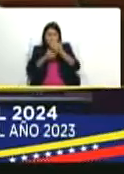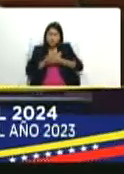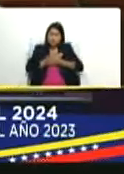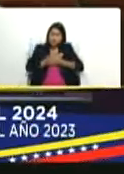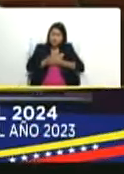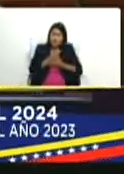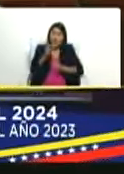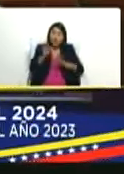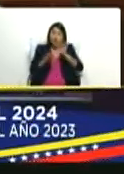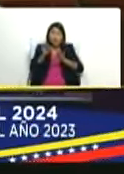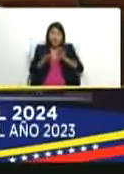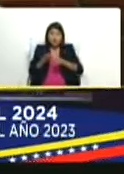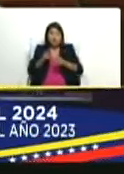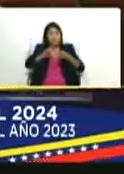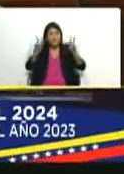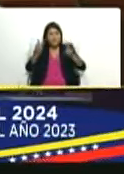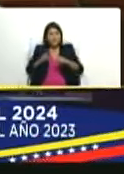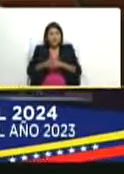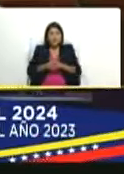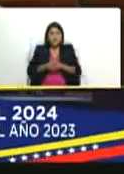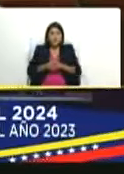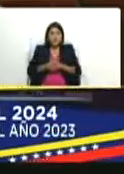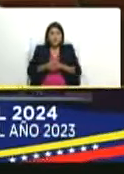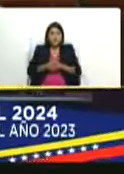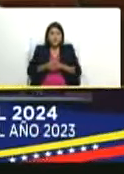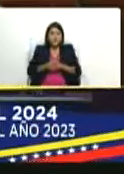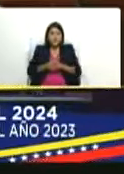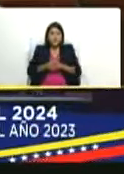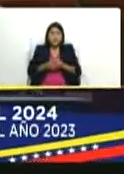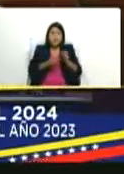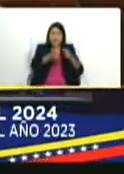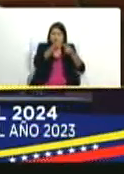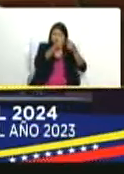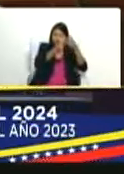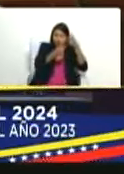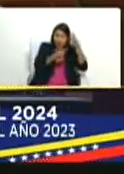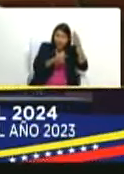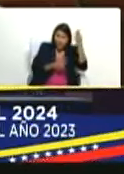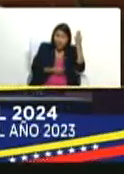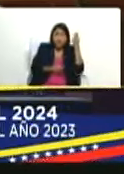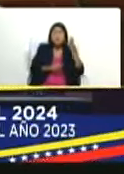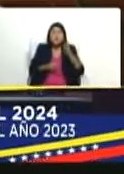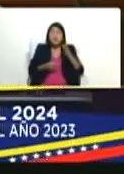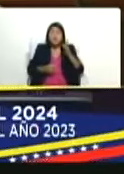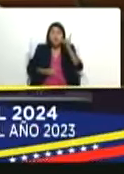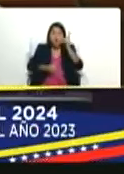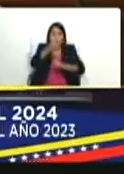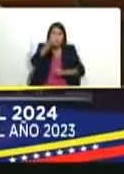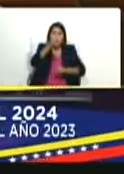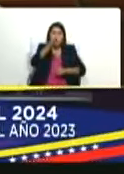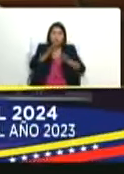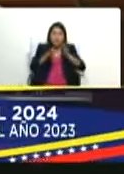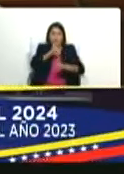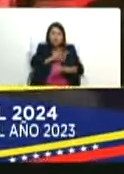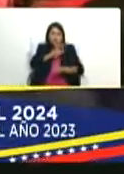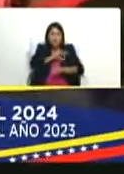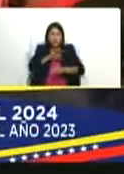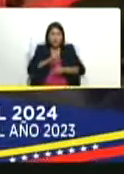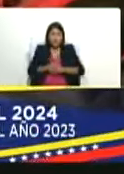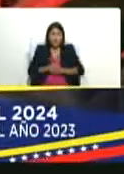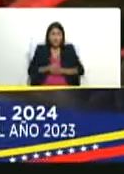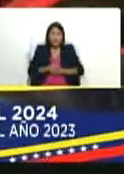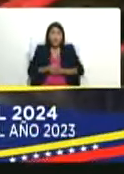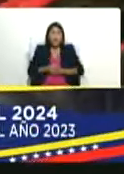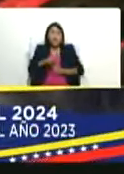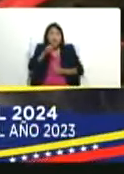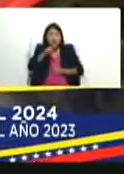solidaridad, justicia y paz. En virtud de estos principios germina la justicia social, la cual resalta como